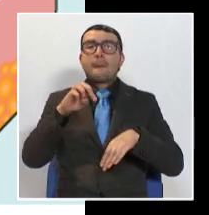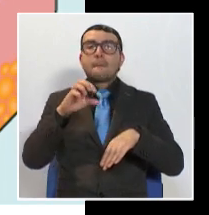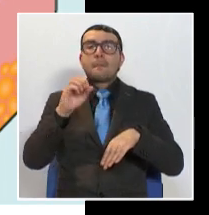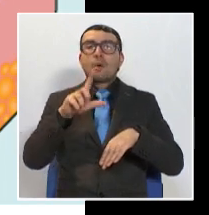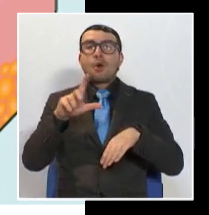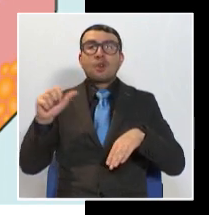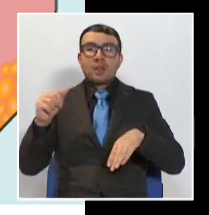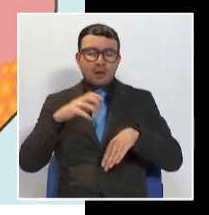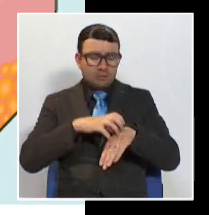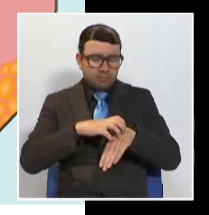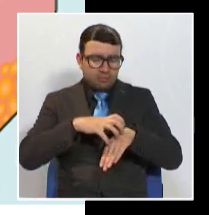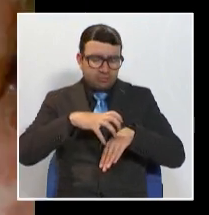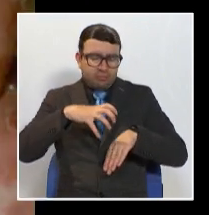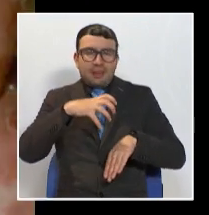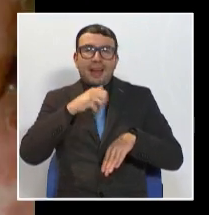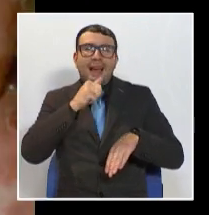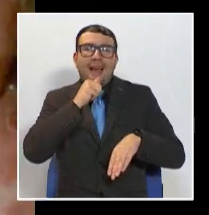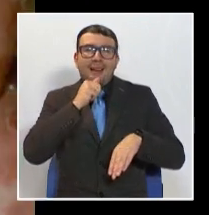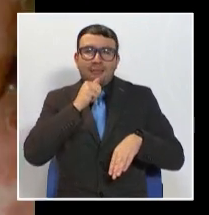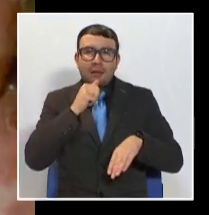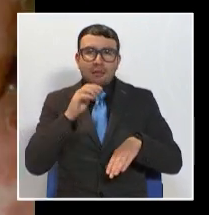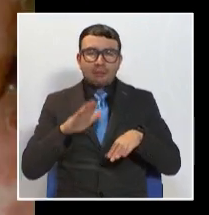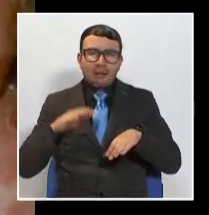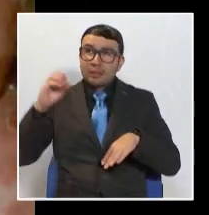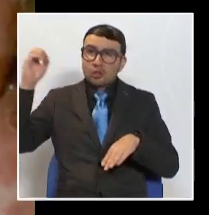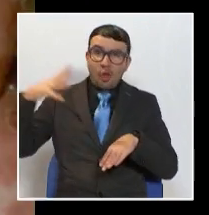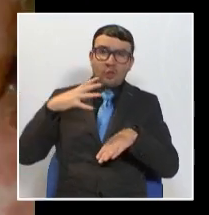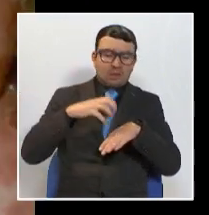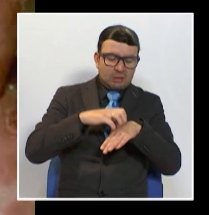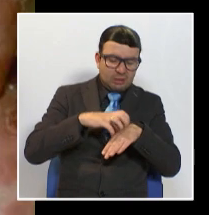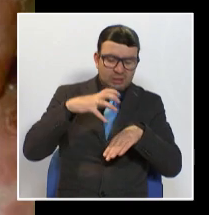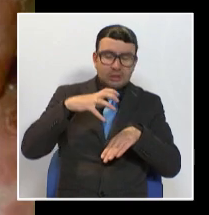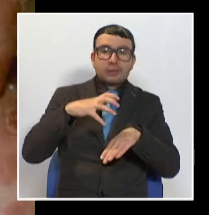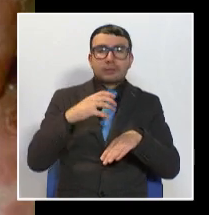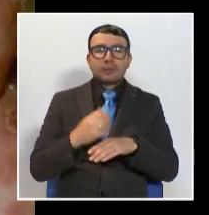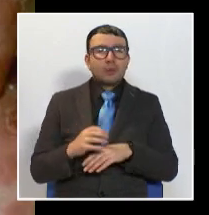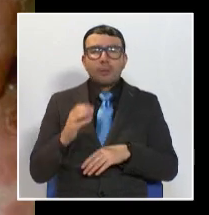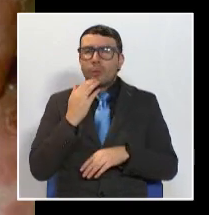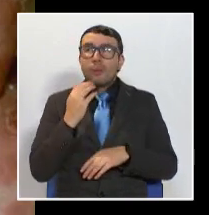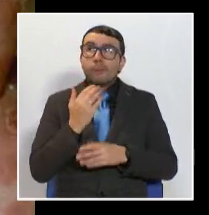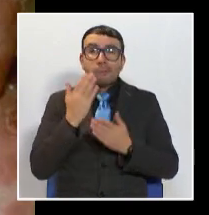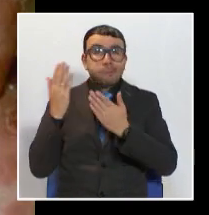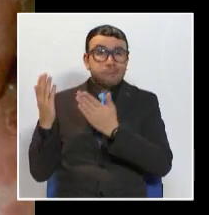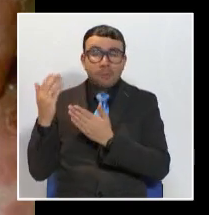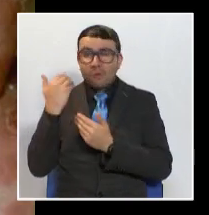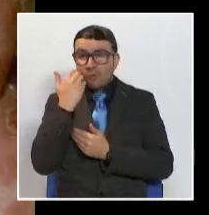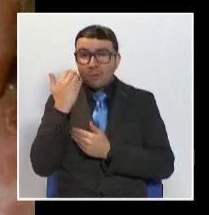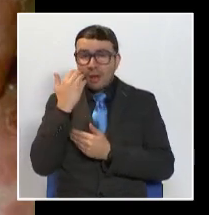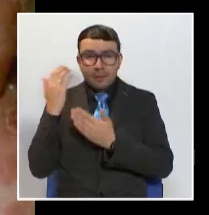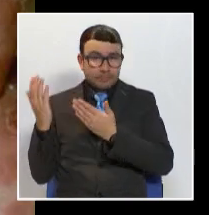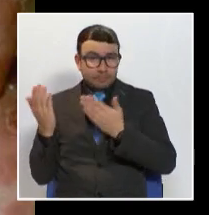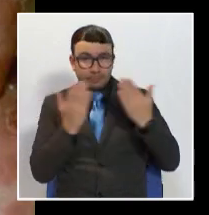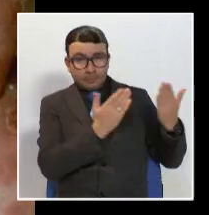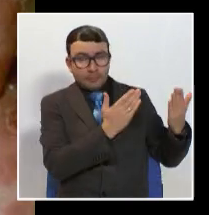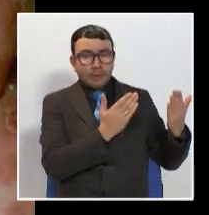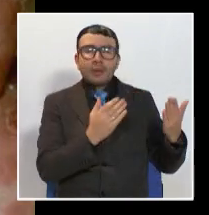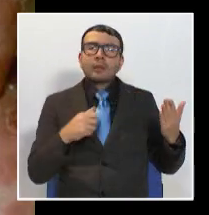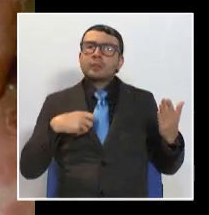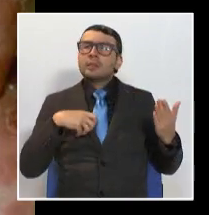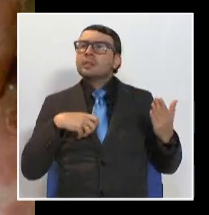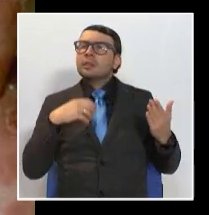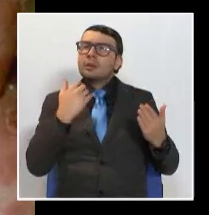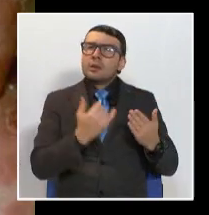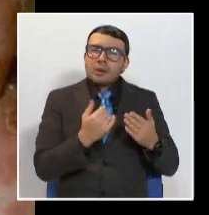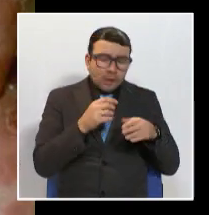centímetro de diámetro. En la siguiente diapositiva podemos ver ejemplos de enfermedades. Por ejemplo, en el lado izquierdo vemos lesiones como vesículas, lo que vimos